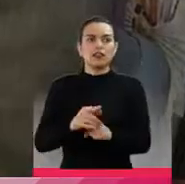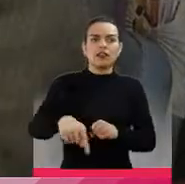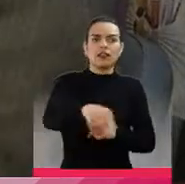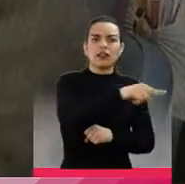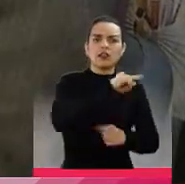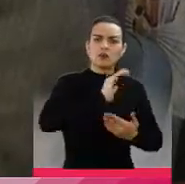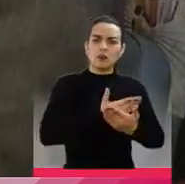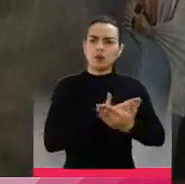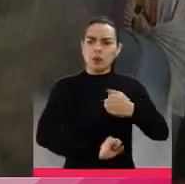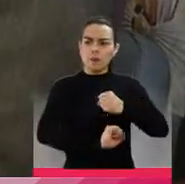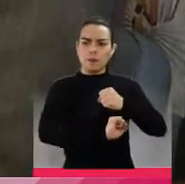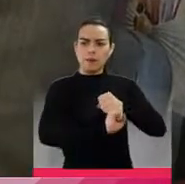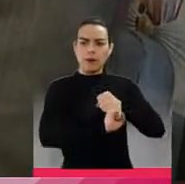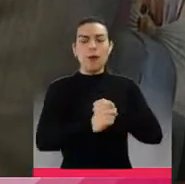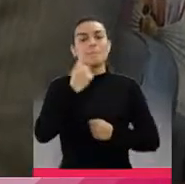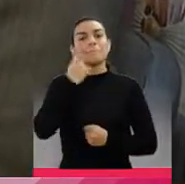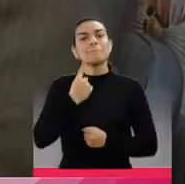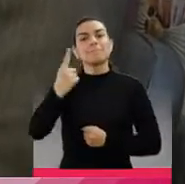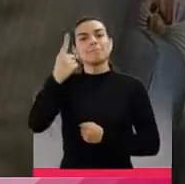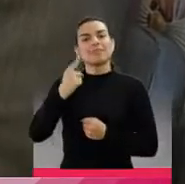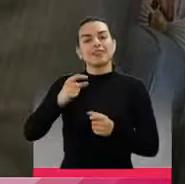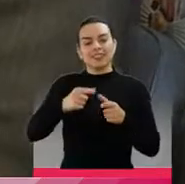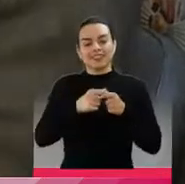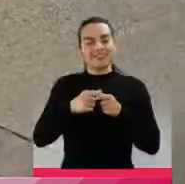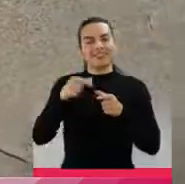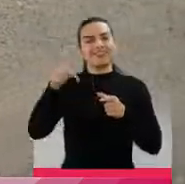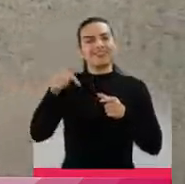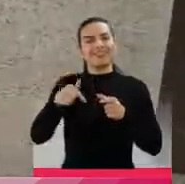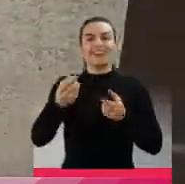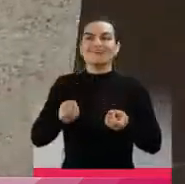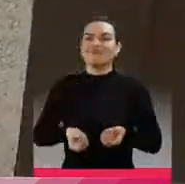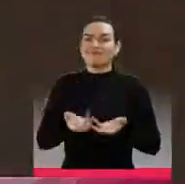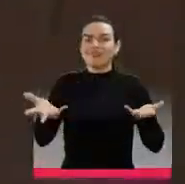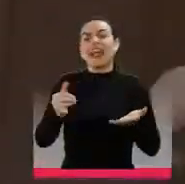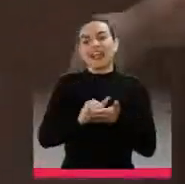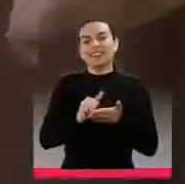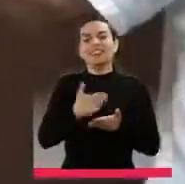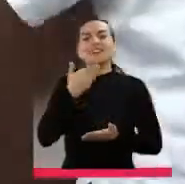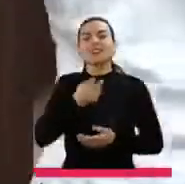grabó su primer disco. Esta y más historias el domingo a las 7:30 de la noche.